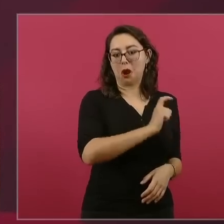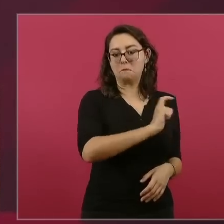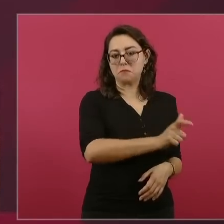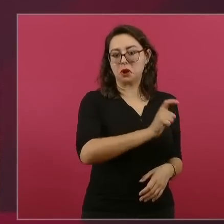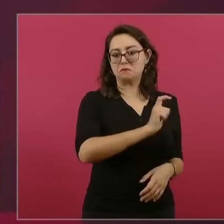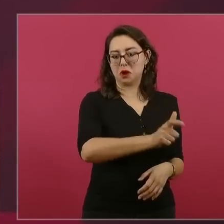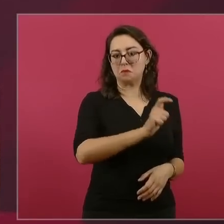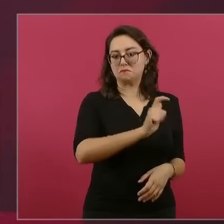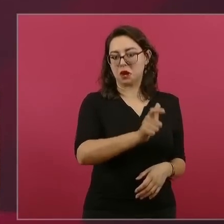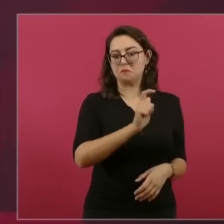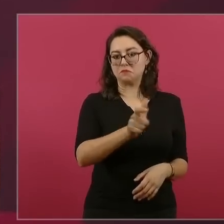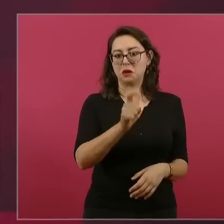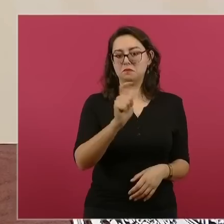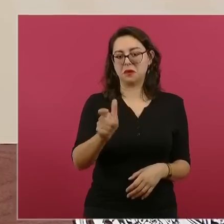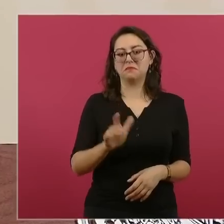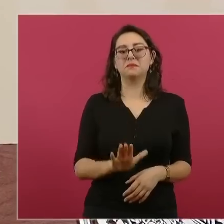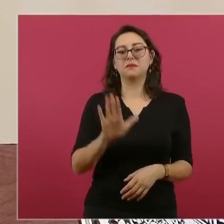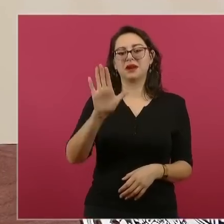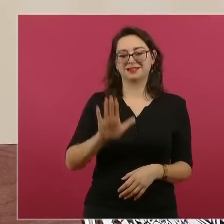nativo,